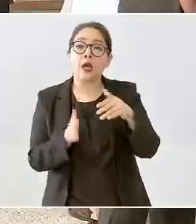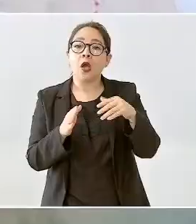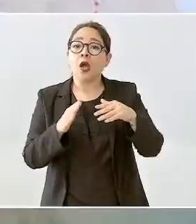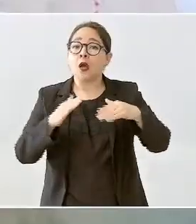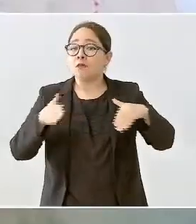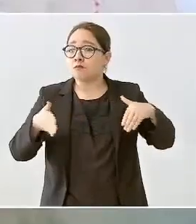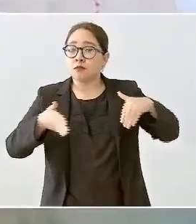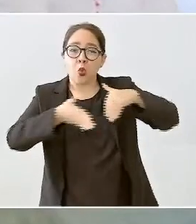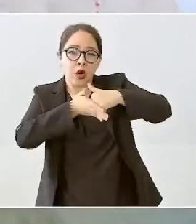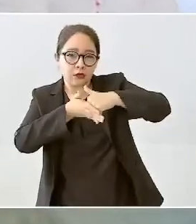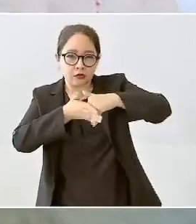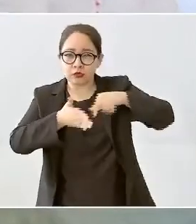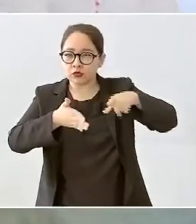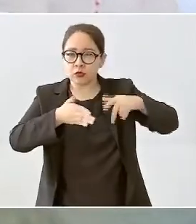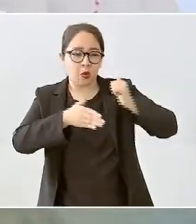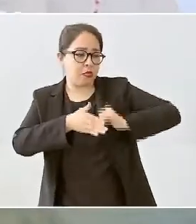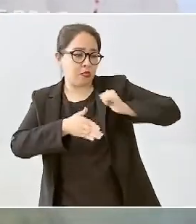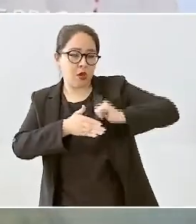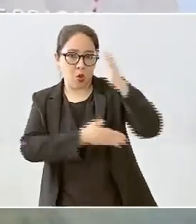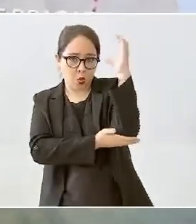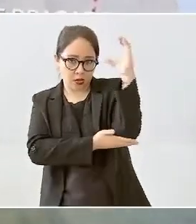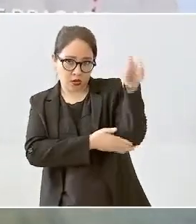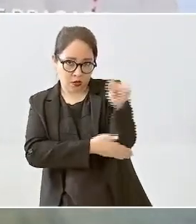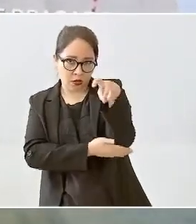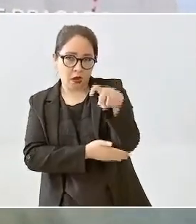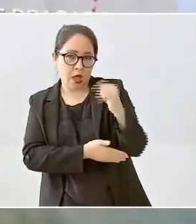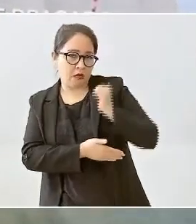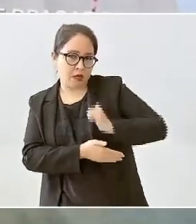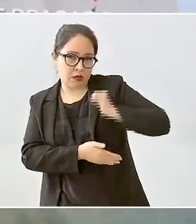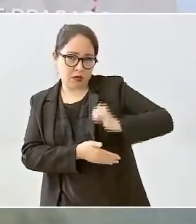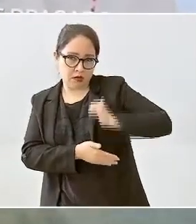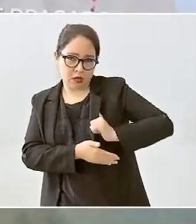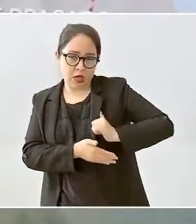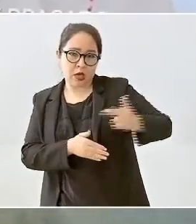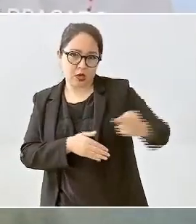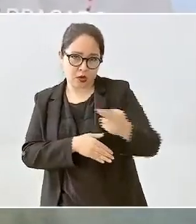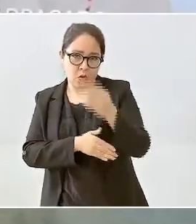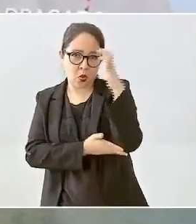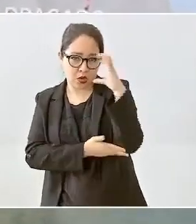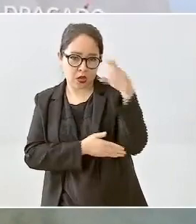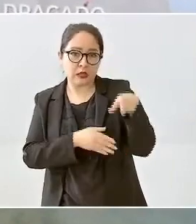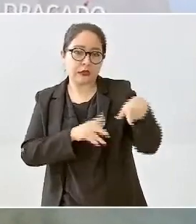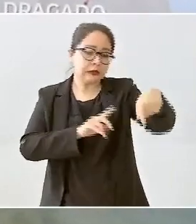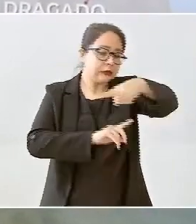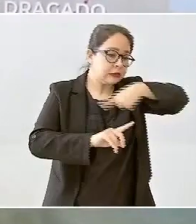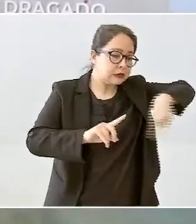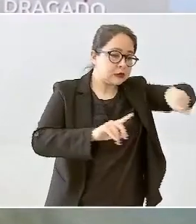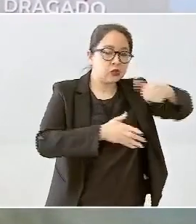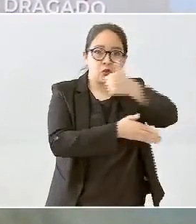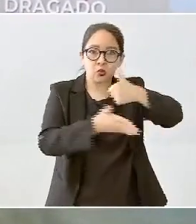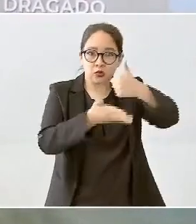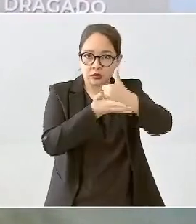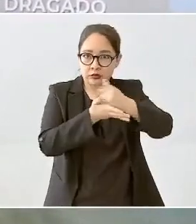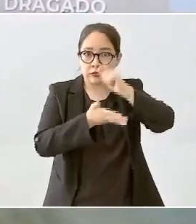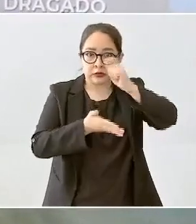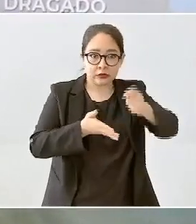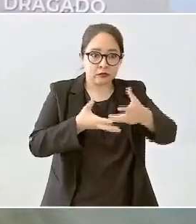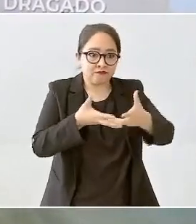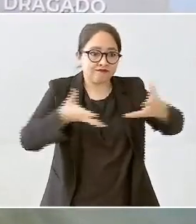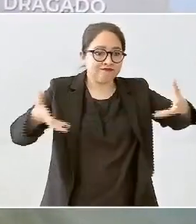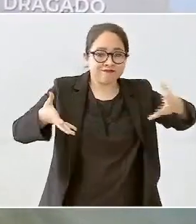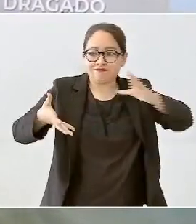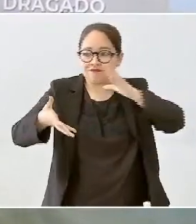un puerto ya antiguo, que está sobre la margen izquierda del río Coatzacoalcos, está rodeado por la ciudad, el puerto ya no tiene hacia dónde